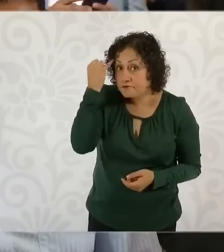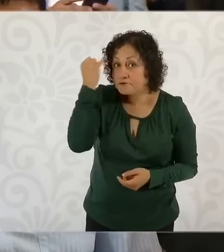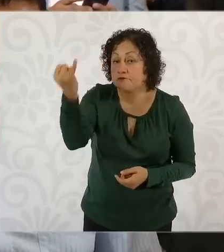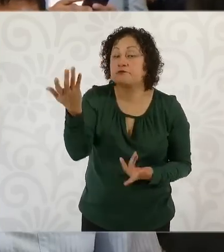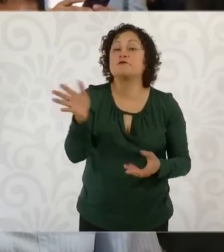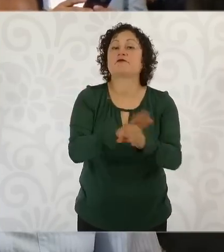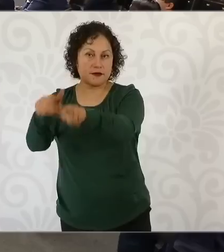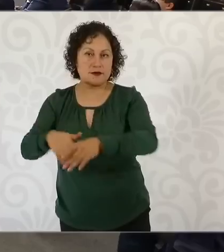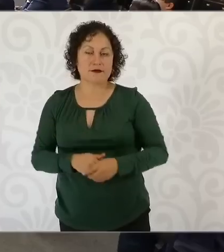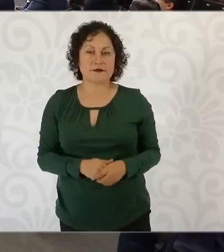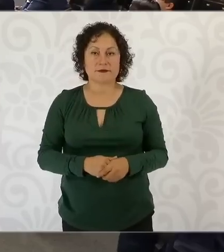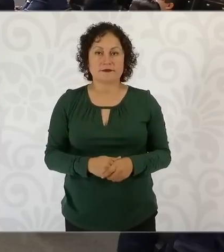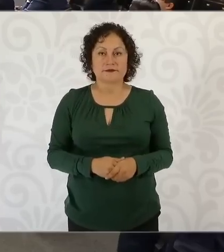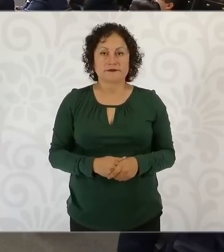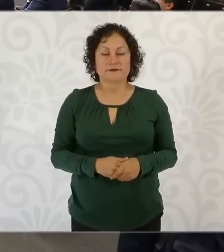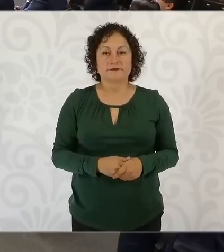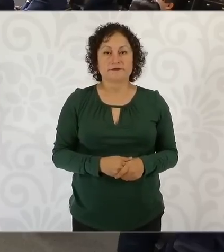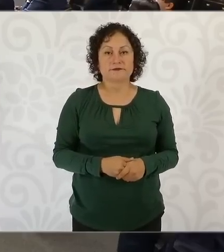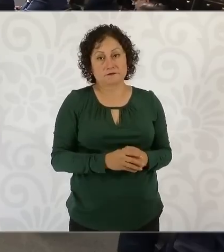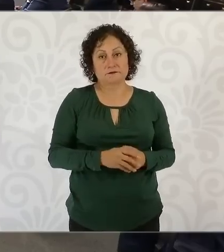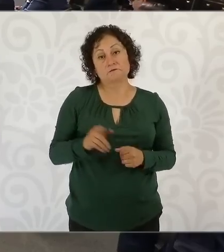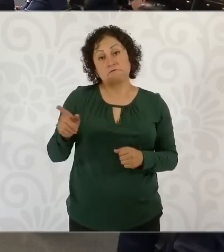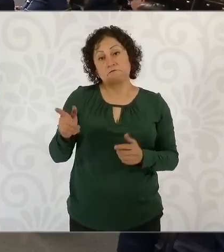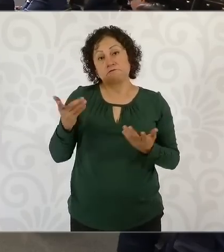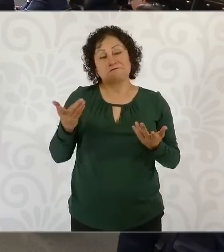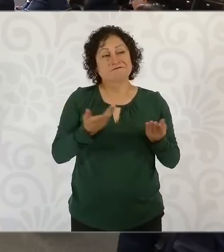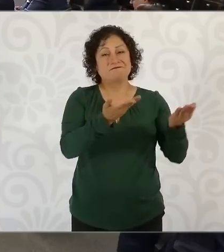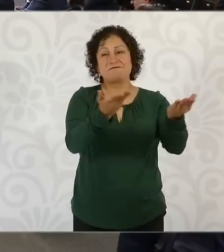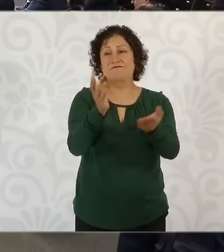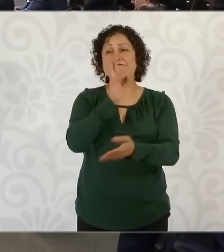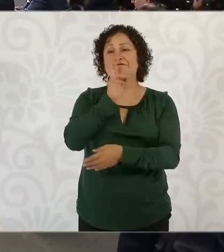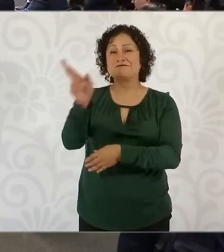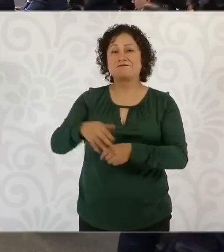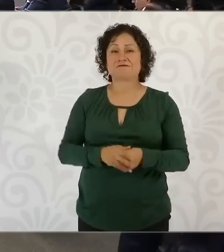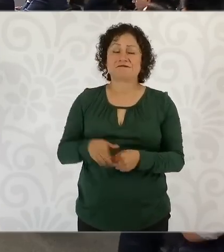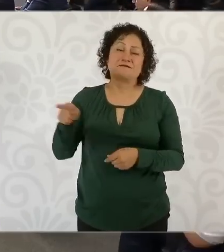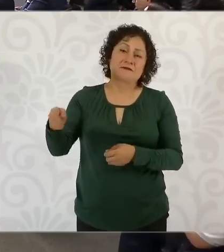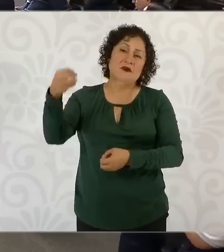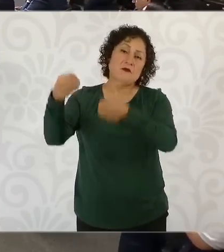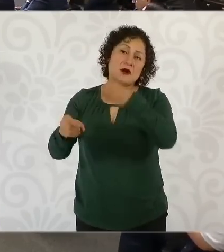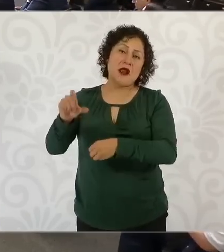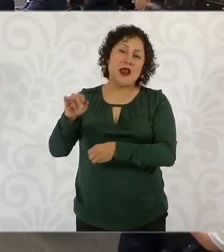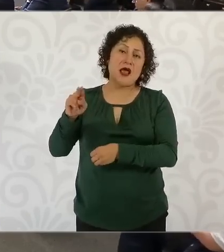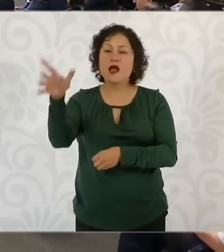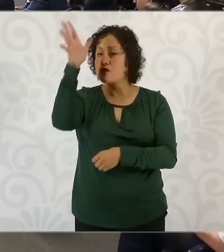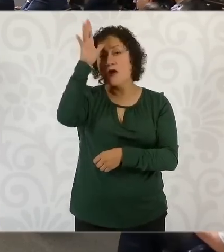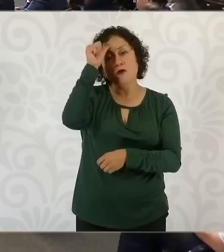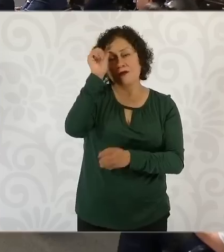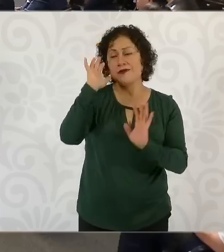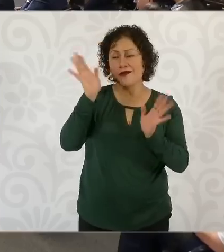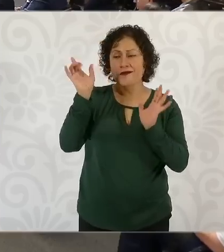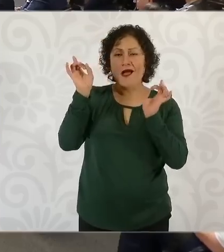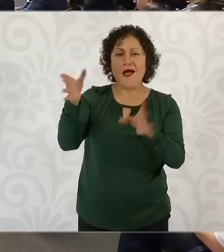está en el cargo del ministro? Pues van a responder al pueblo. Por supuesto que el ministro Lainez no está de acuerdo, ya lo sabemos,